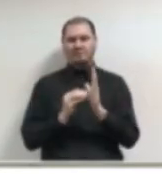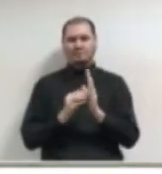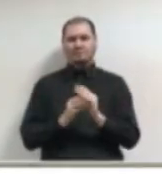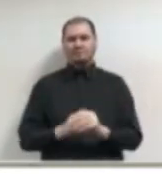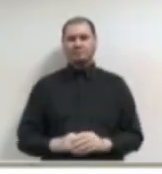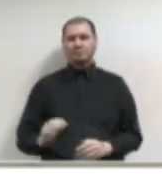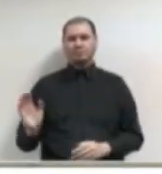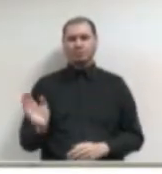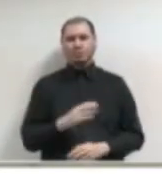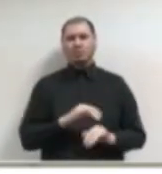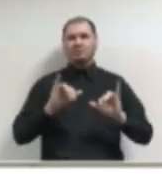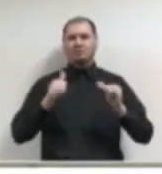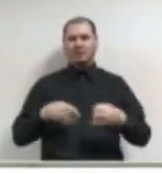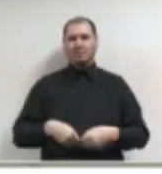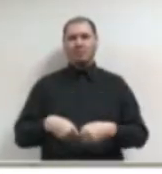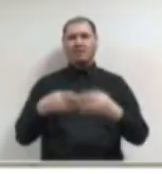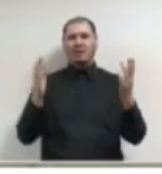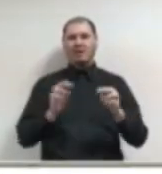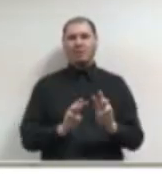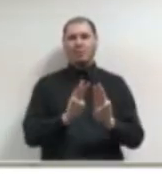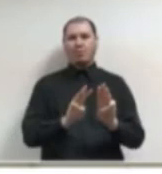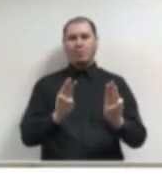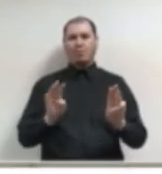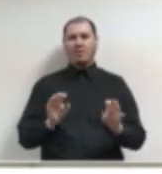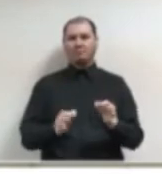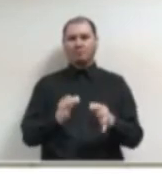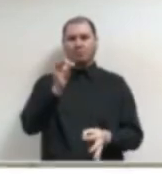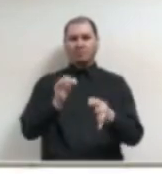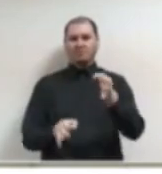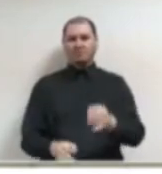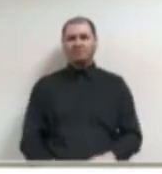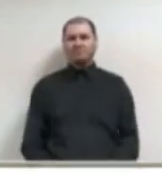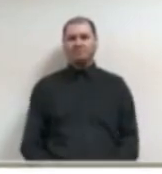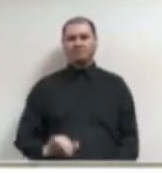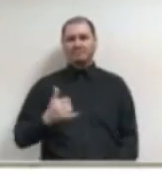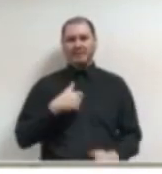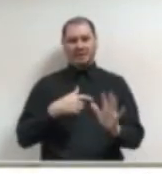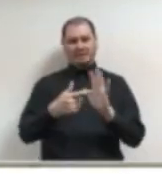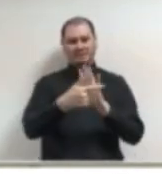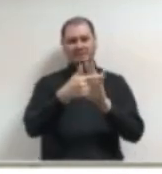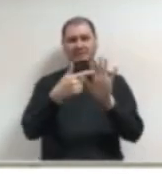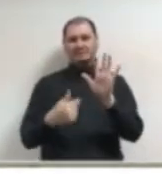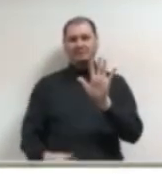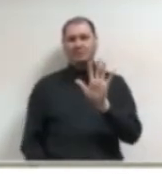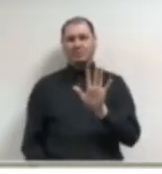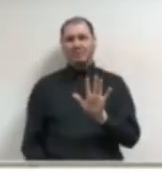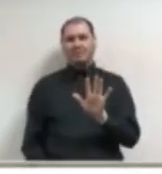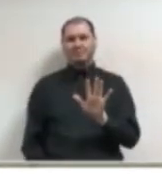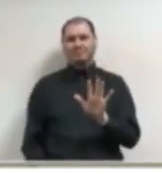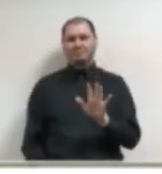esto ya se encuentra publicado en la página web del Poder Judicial, en donde están las 5 planillas autorizadas